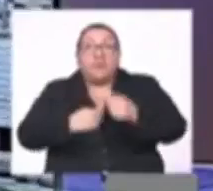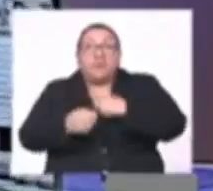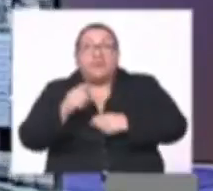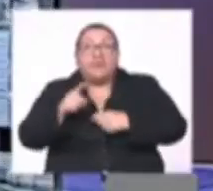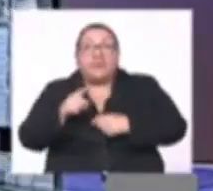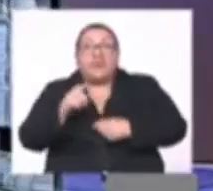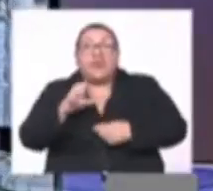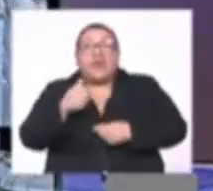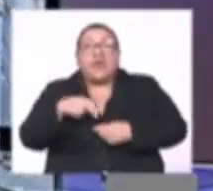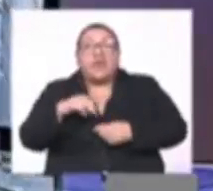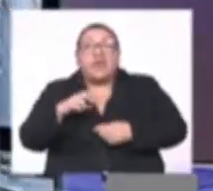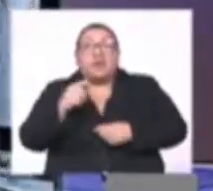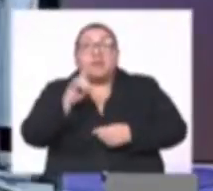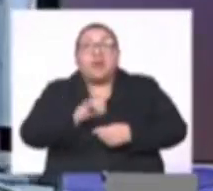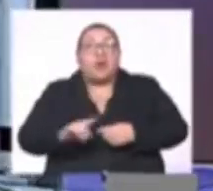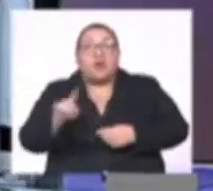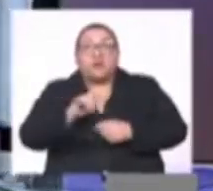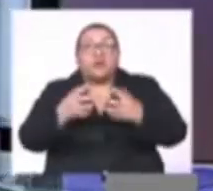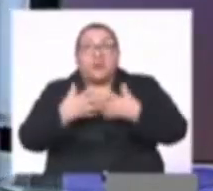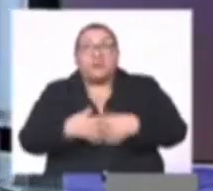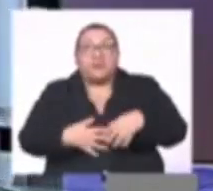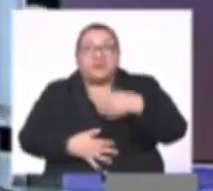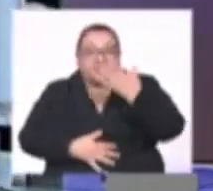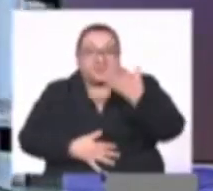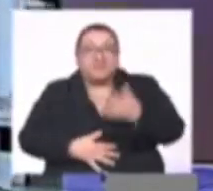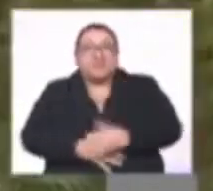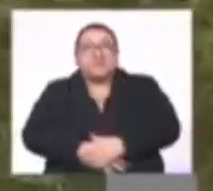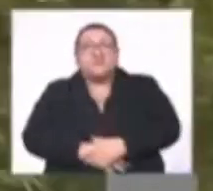comercialización del cañamo para uso industrial. Veamos.